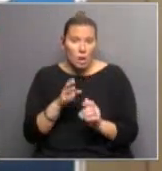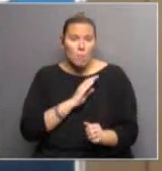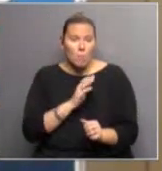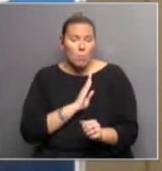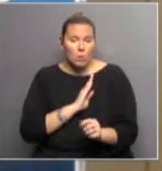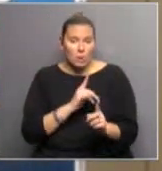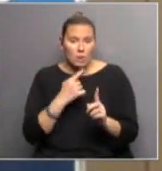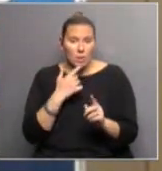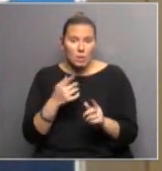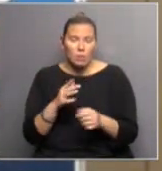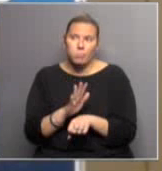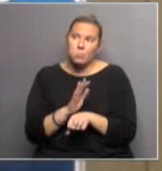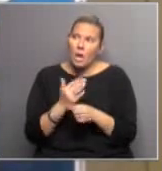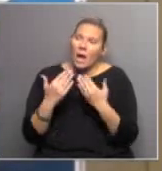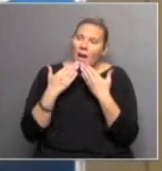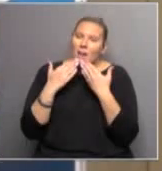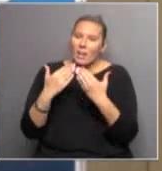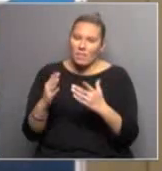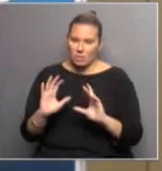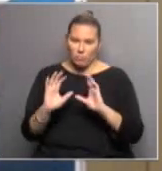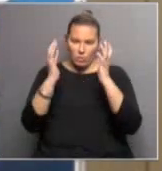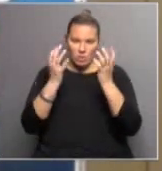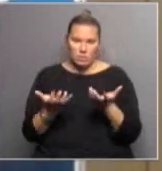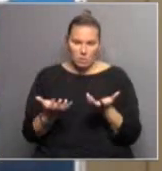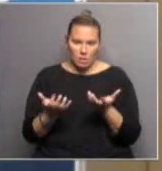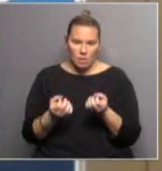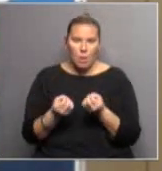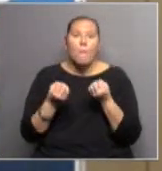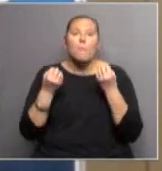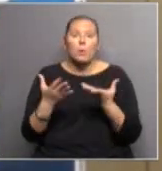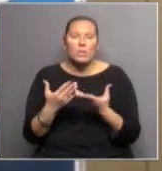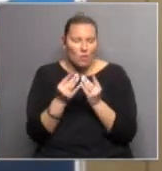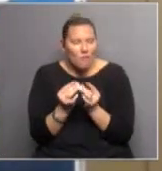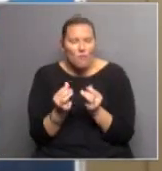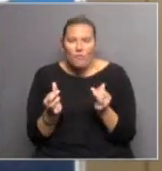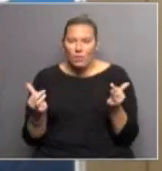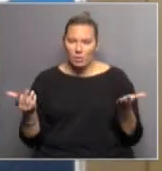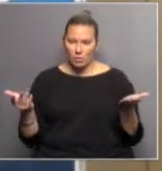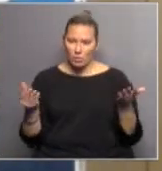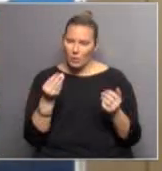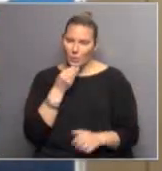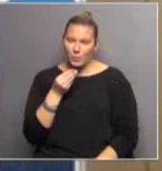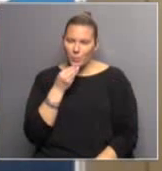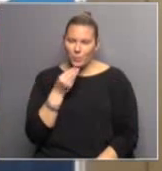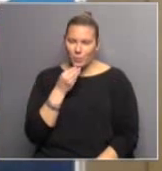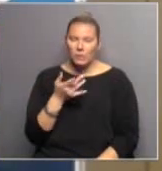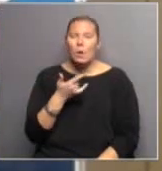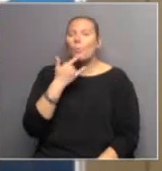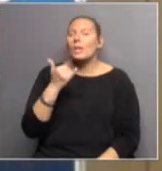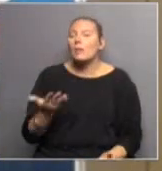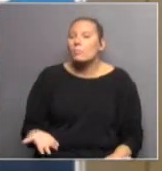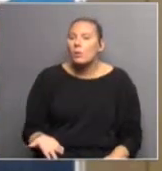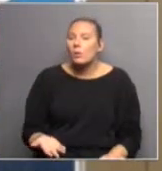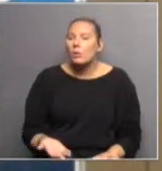llegan hasta agradecer la violencia. Por eso es tan sofisticado esto, ¿verdad? ¿Y un ejemplo,